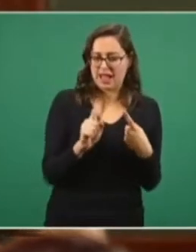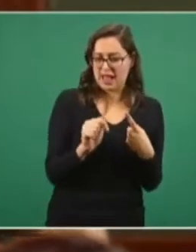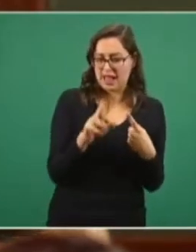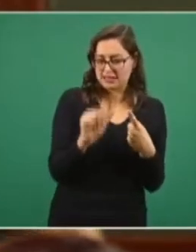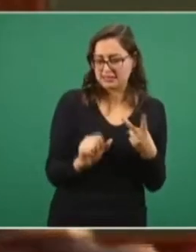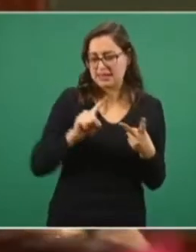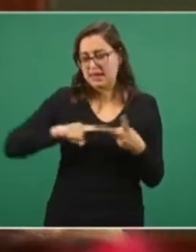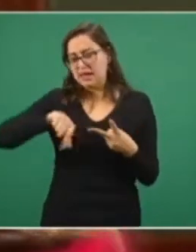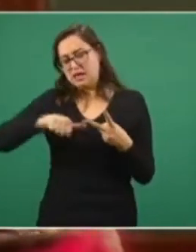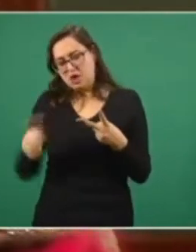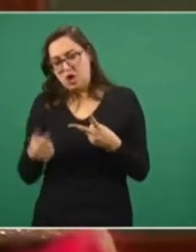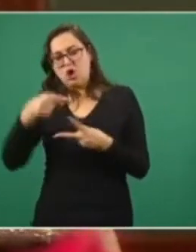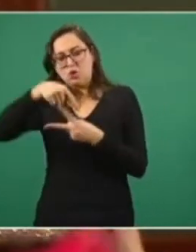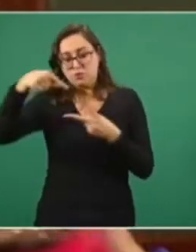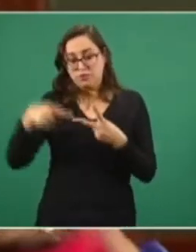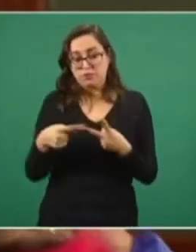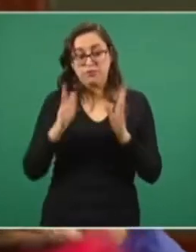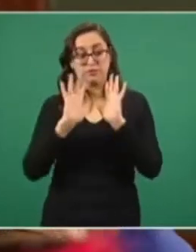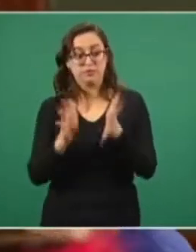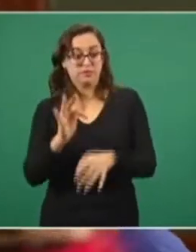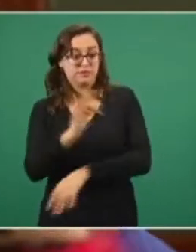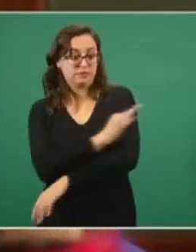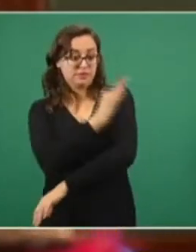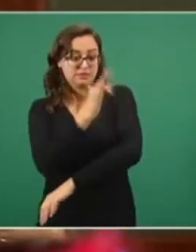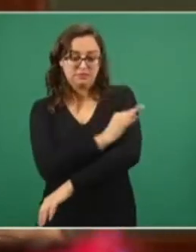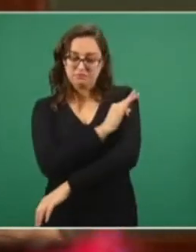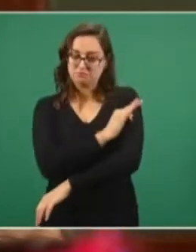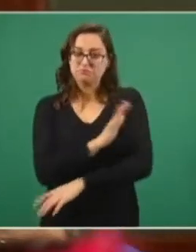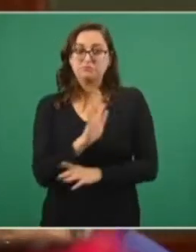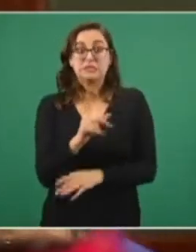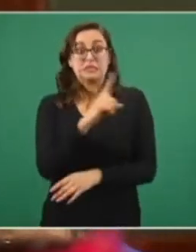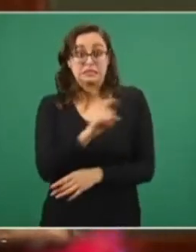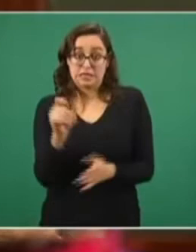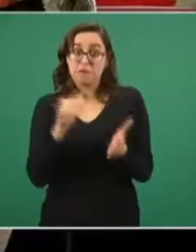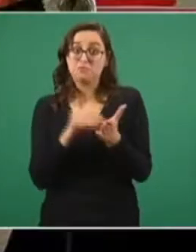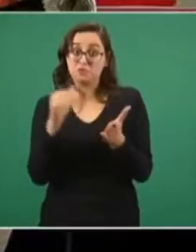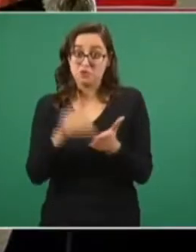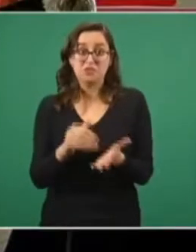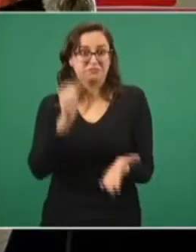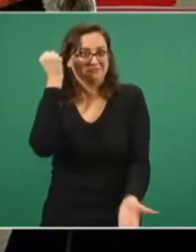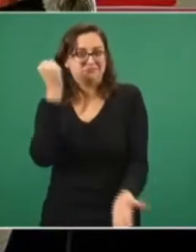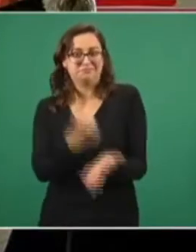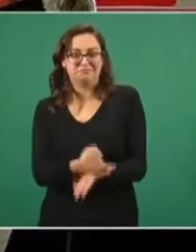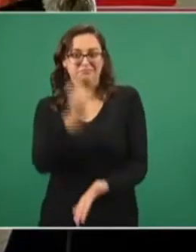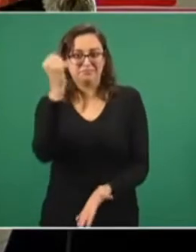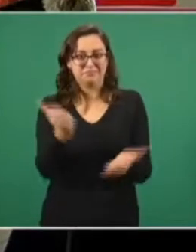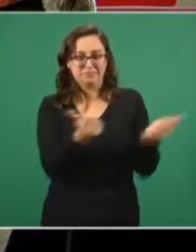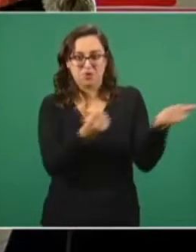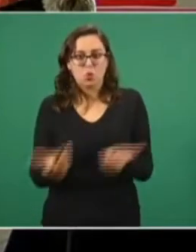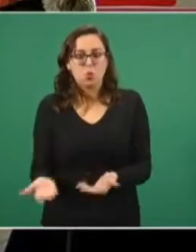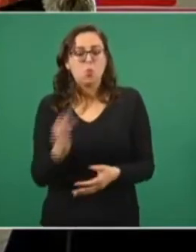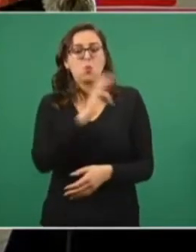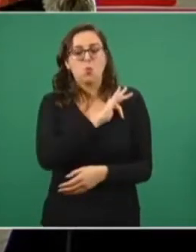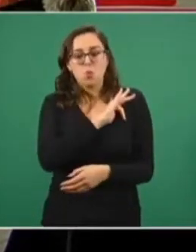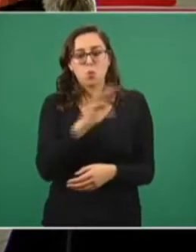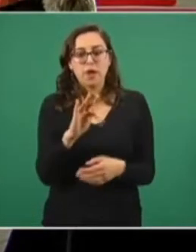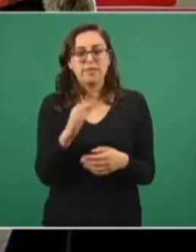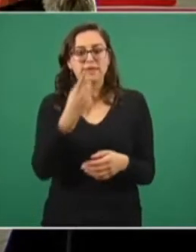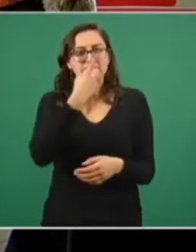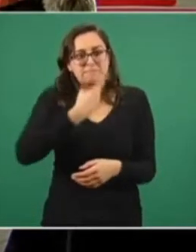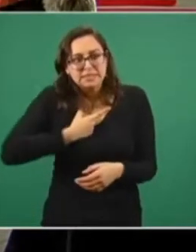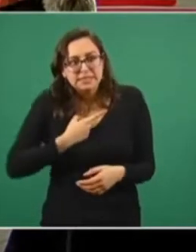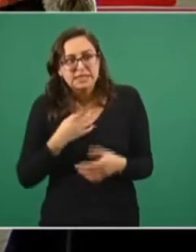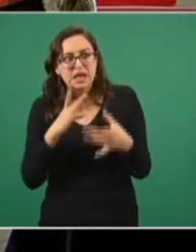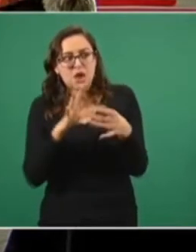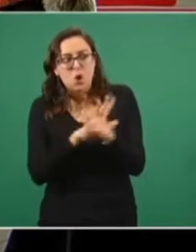Estamos hablando de más de 100 millones de vacunas que se aprueban para llegar al país. que nos comente, por favor, las dimensiones de esta aprobación.